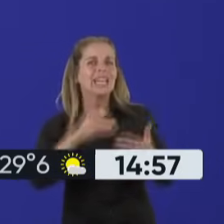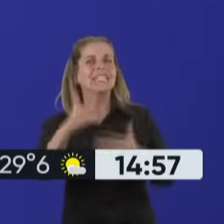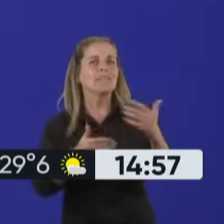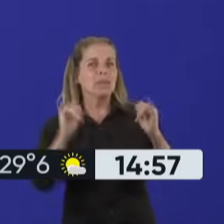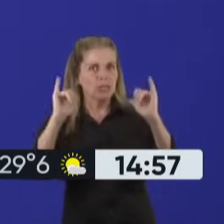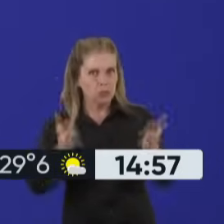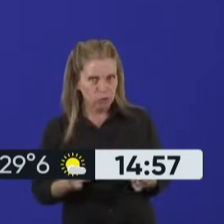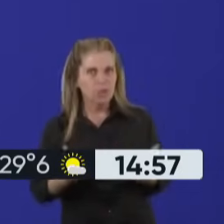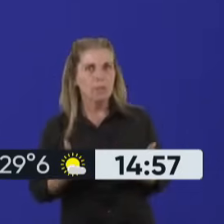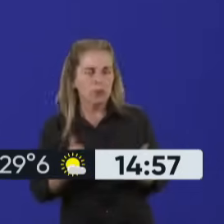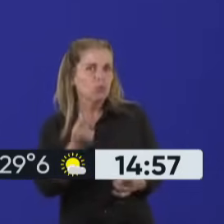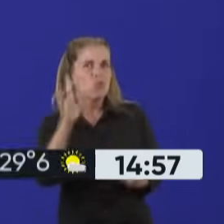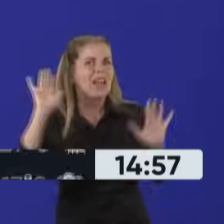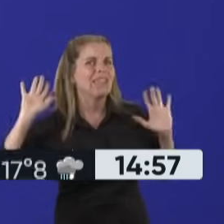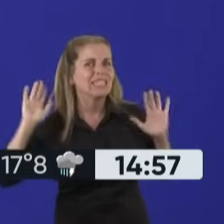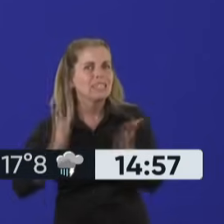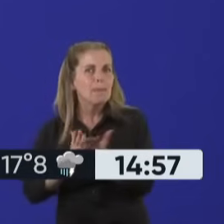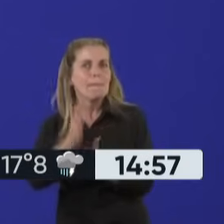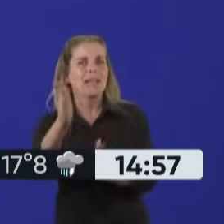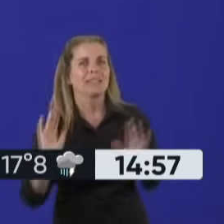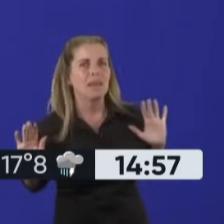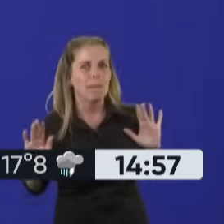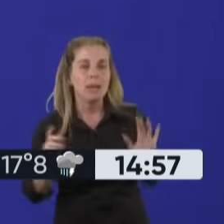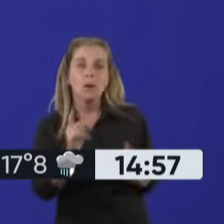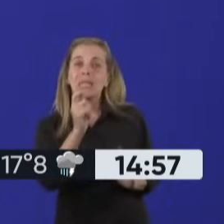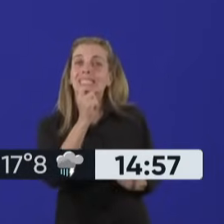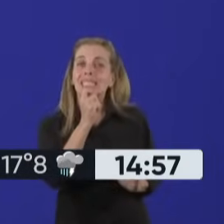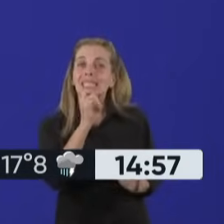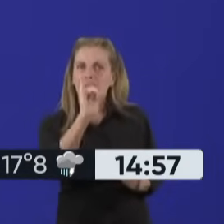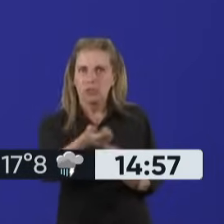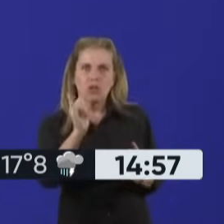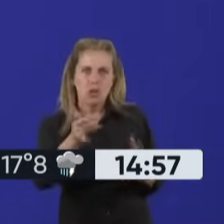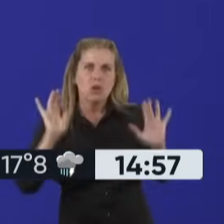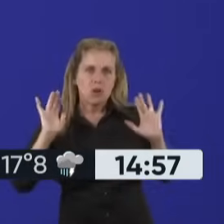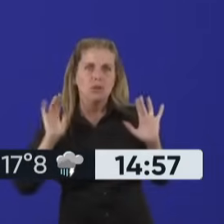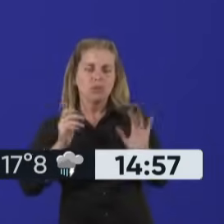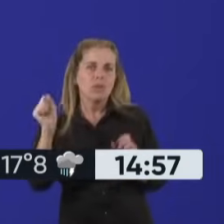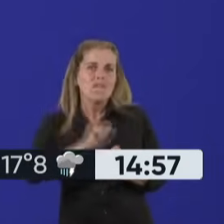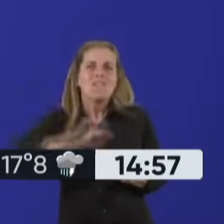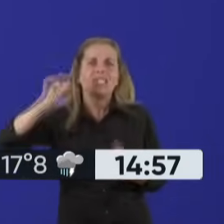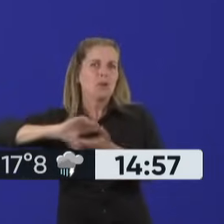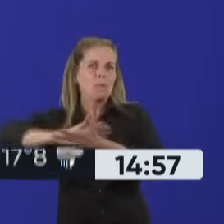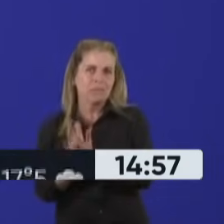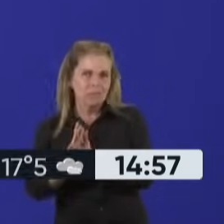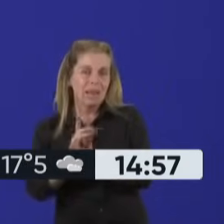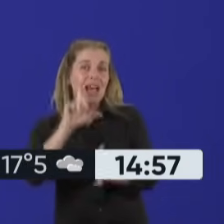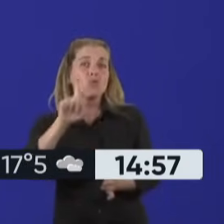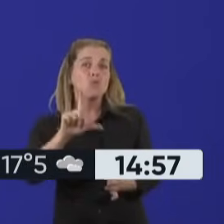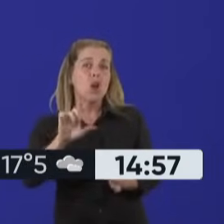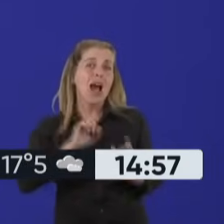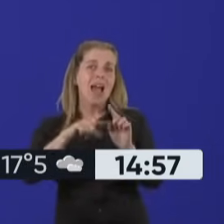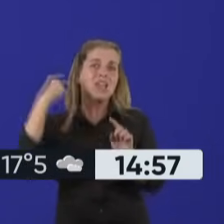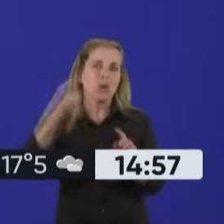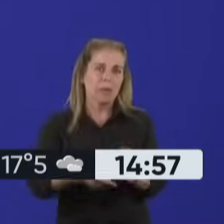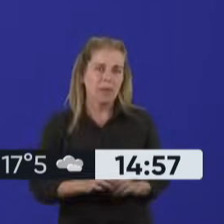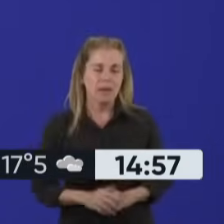pero es un efecto de una vez y para siempre, pero sí que va a existir. y no es menor porque después van a escalar crecimientos sobre